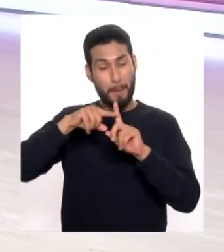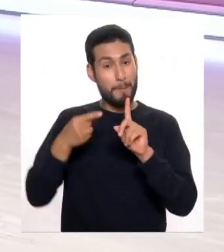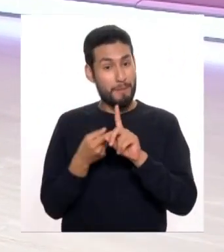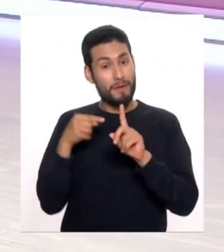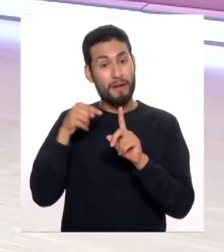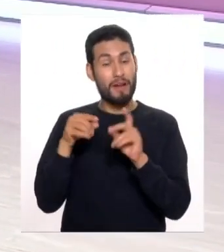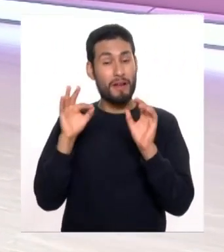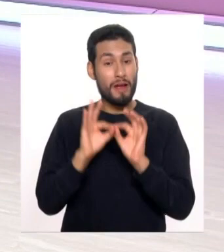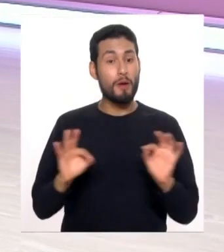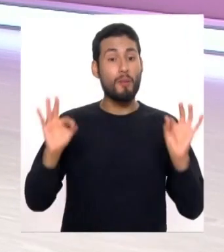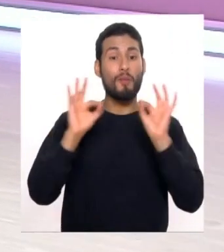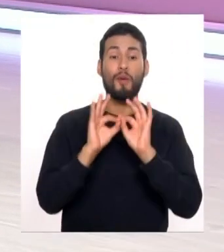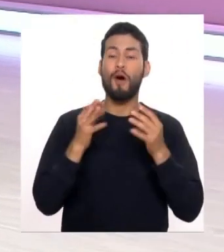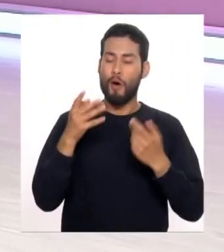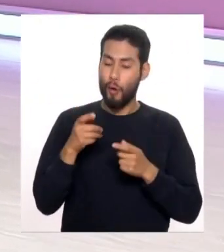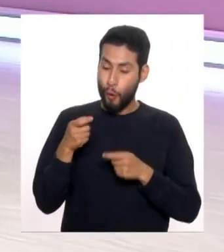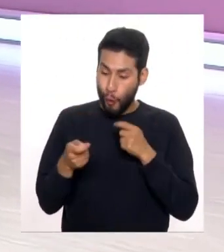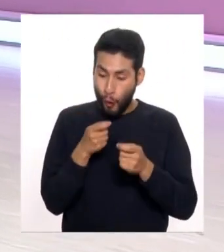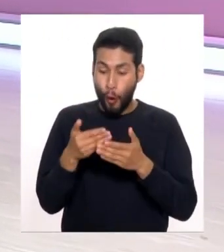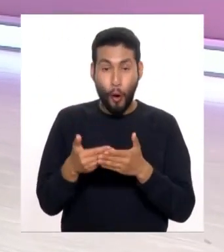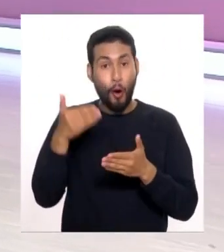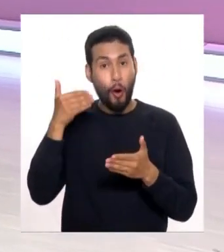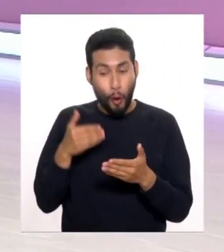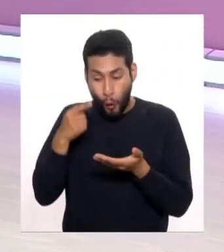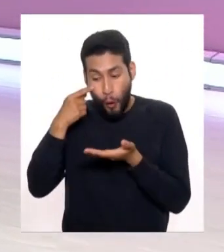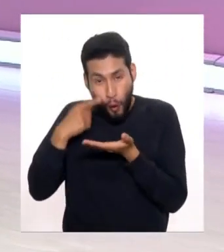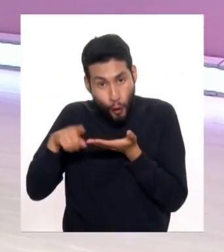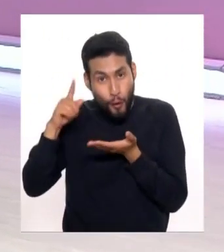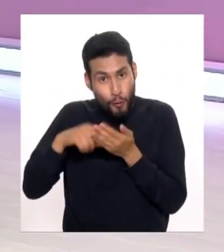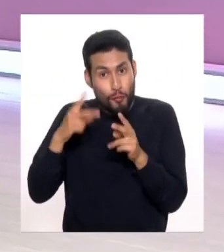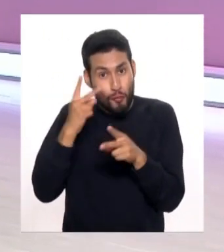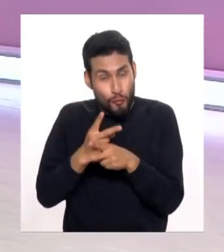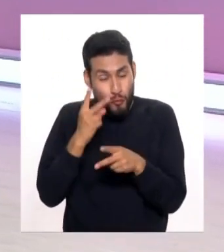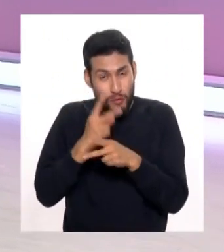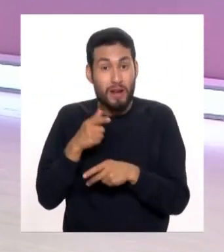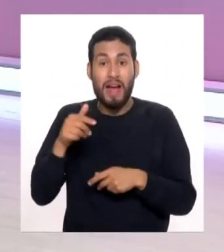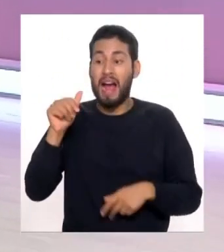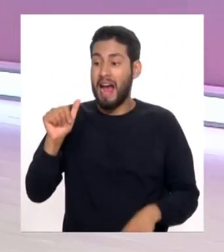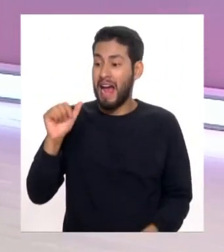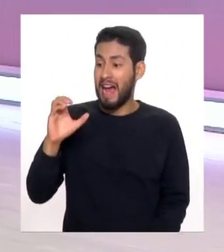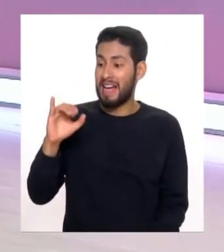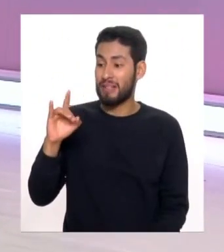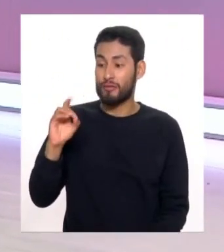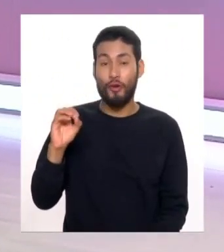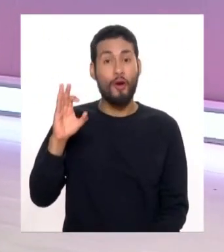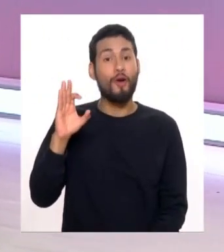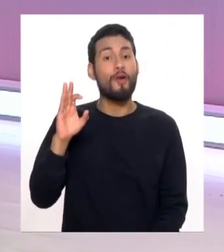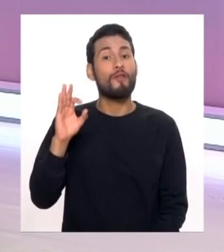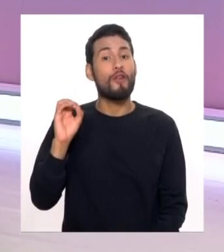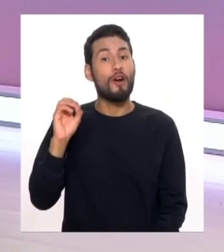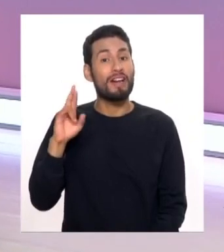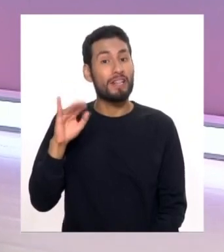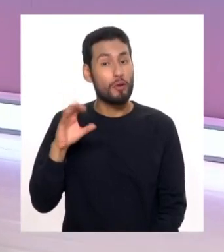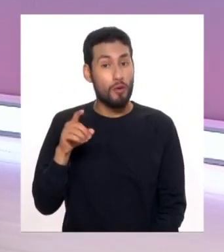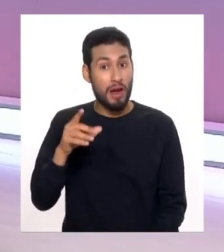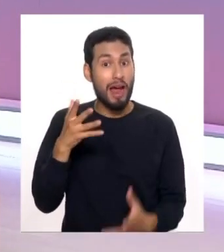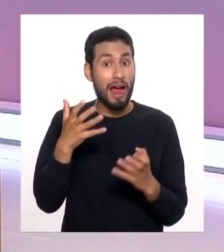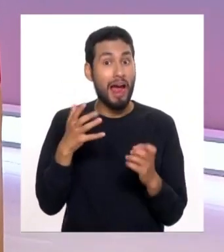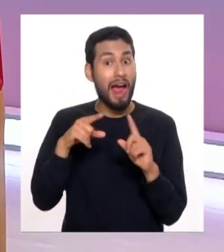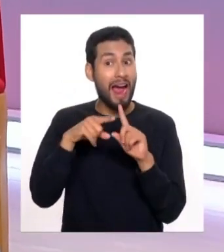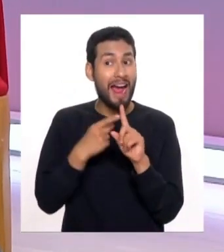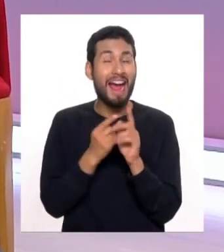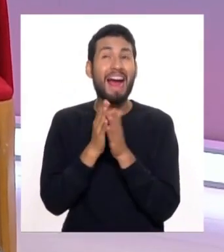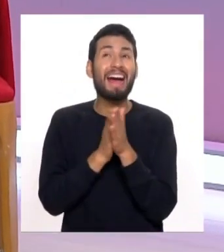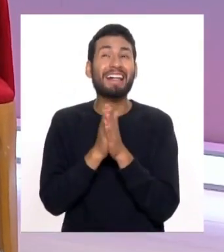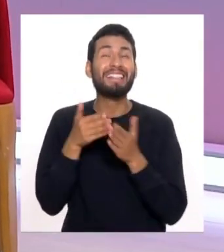de la importancia del control prenatal. Hablábamos del ácido fólico, una mujer que está queriendo embarazarse, no olvidarse de